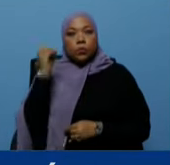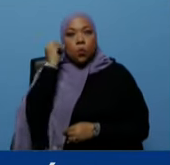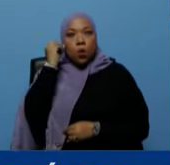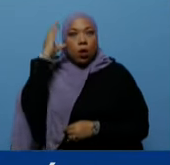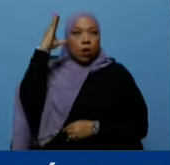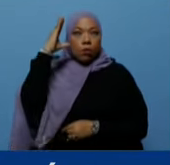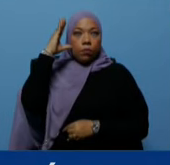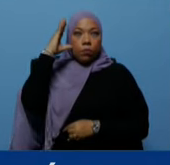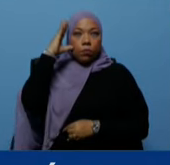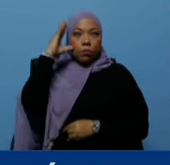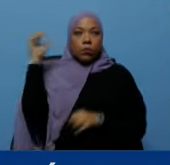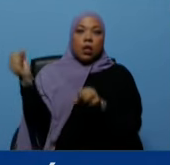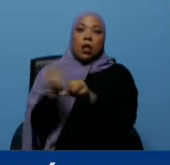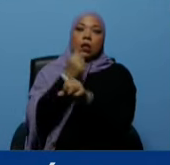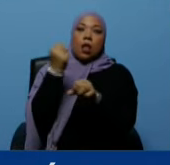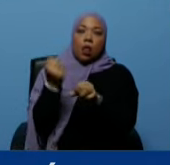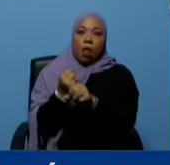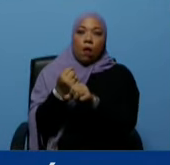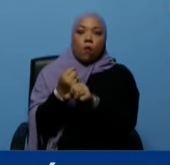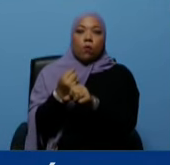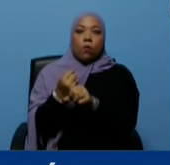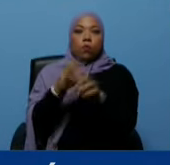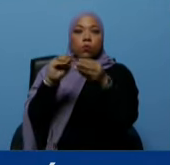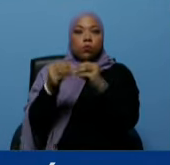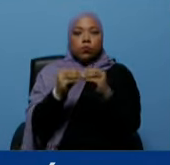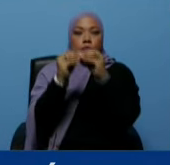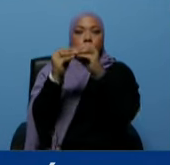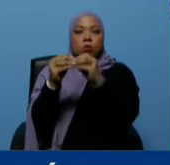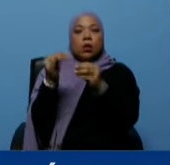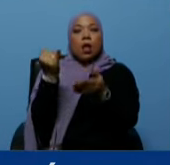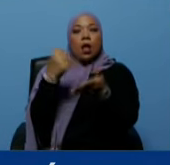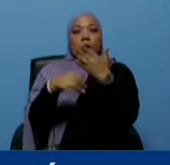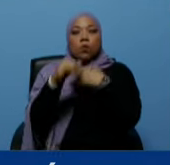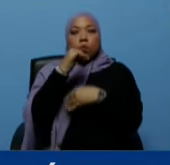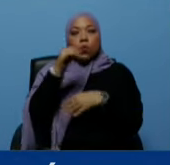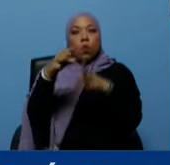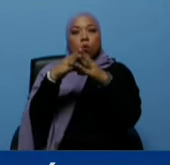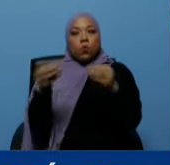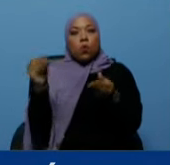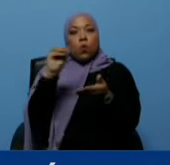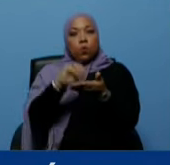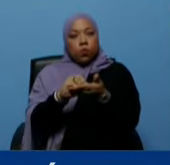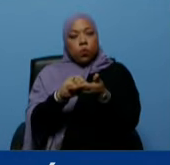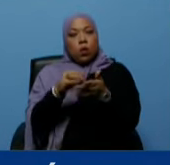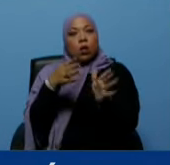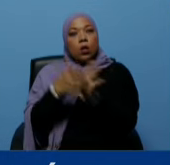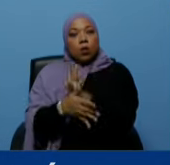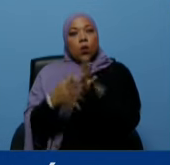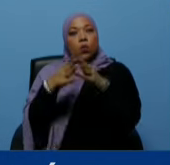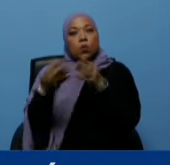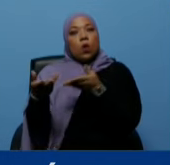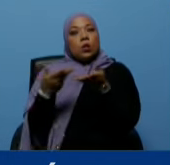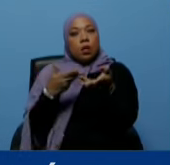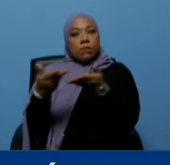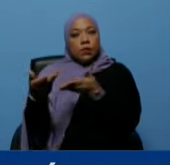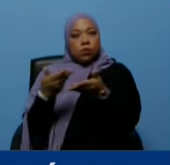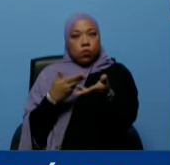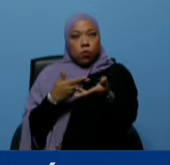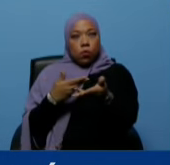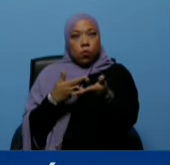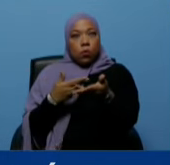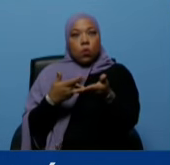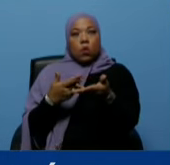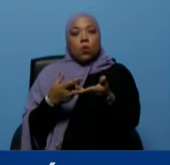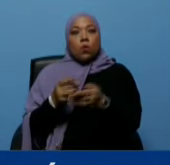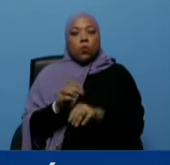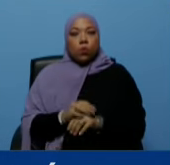trabajo. Recuperar todas las instalaciones, recuperar todos los servicios,